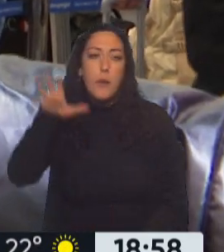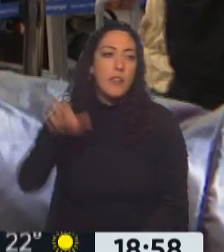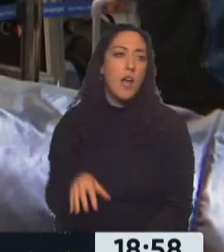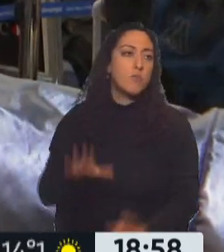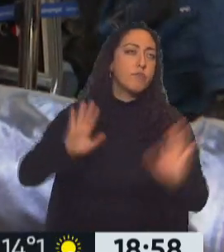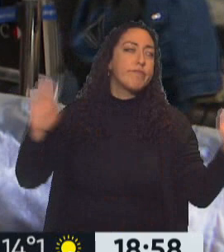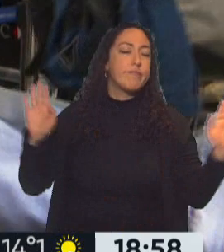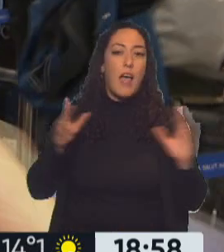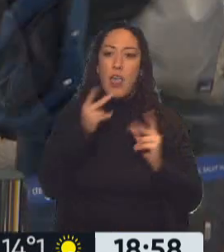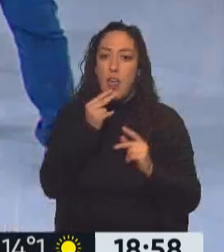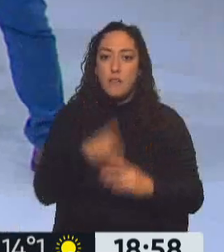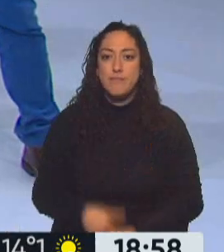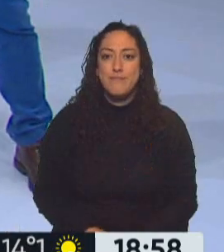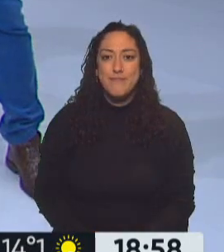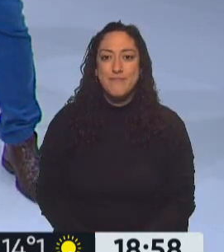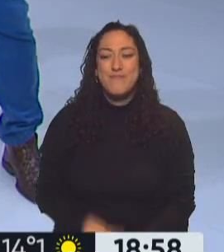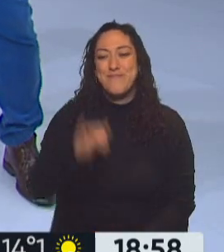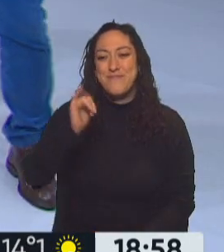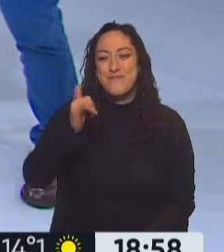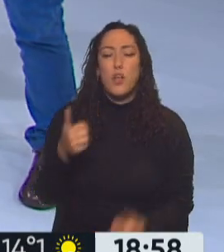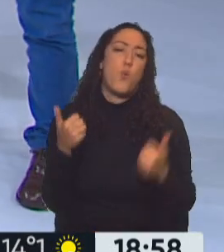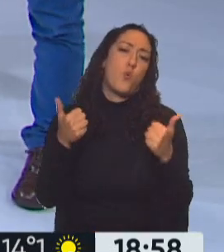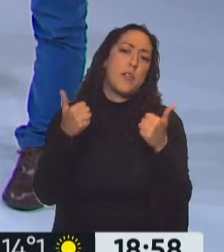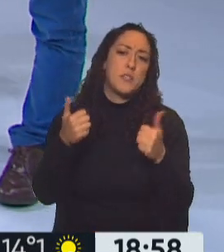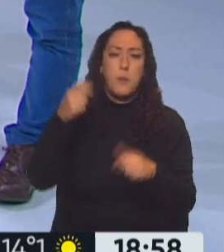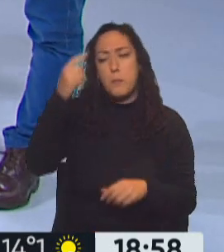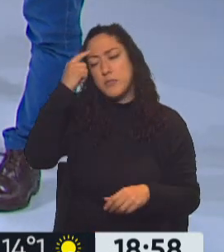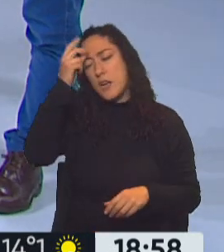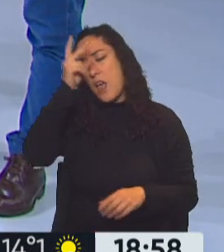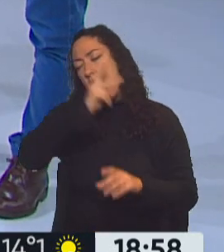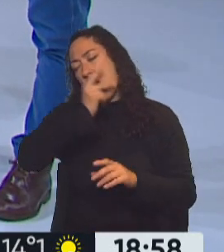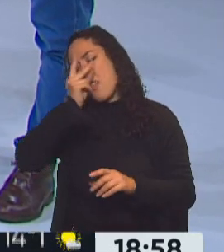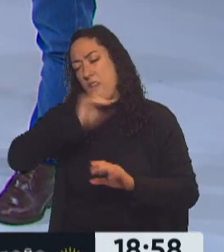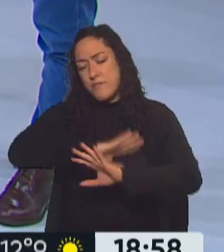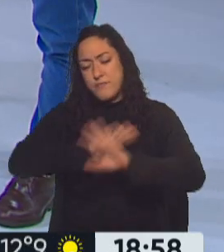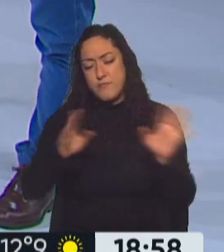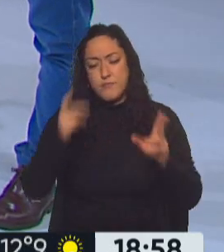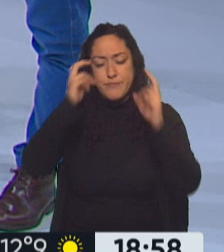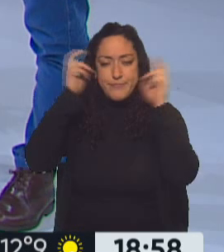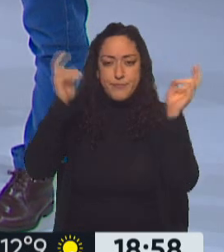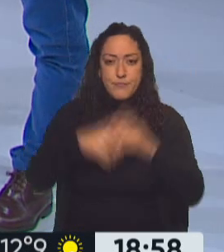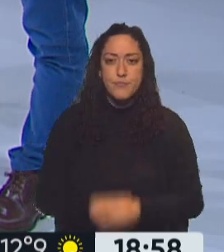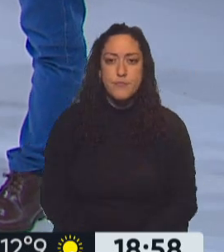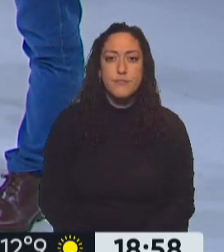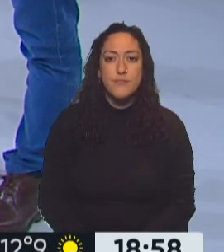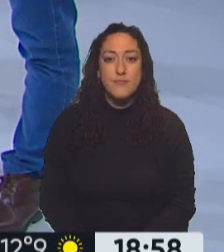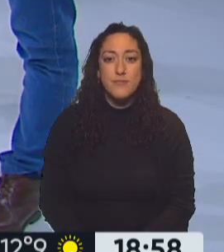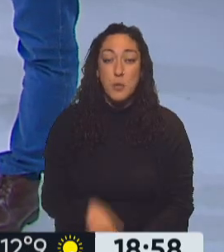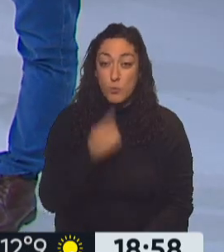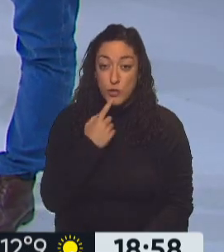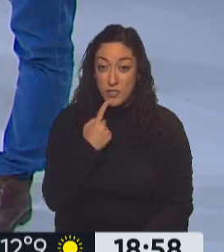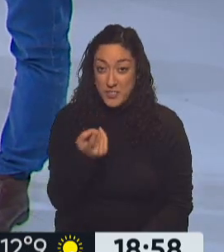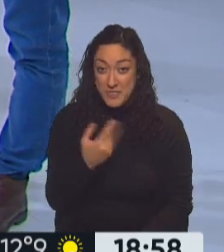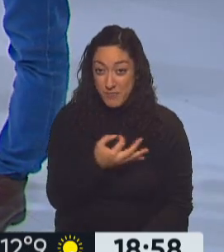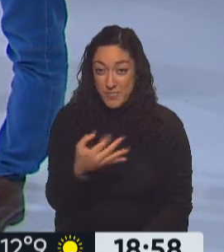hablar, la verdad que sí. Qué la idea es no pensar y desvincularse de todo, dice Horacio el muchacho. ¿Está bien? Así, yo si le